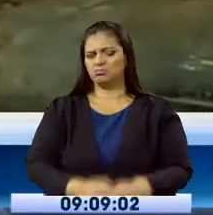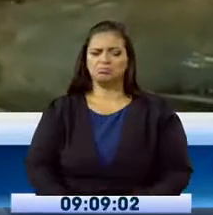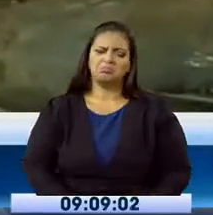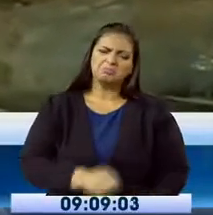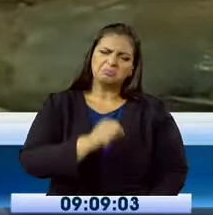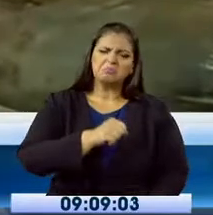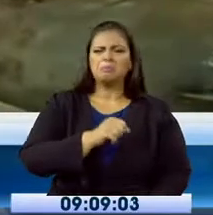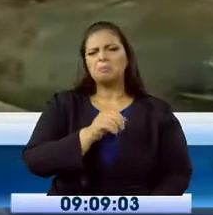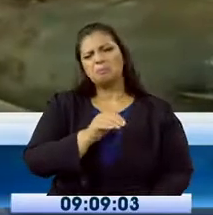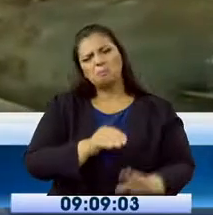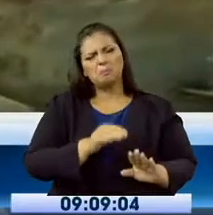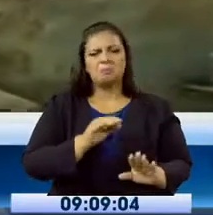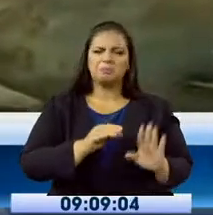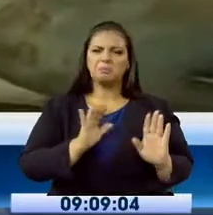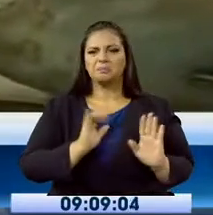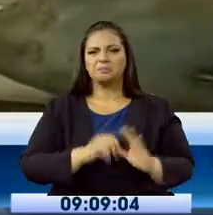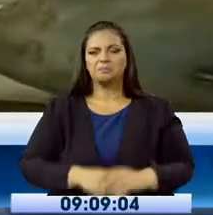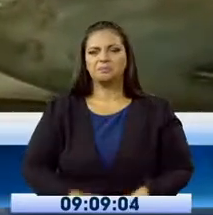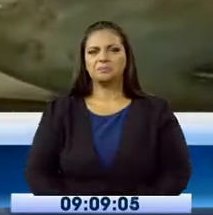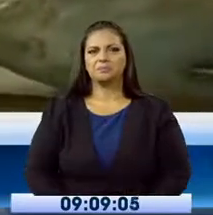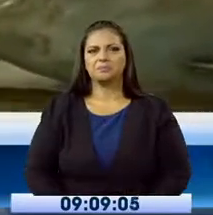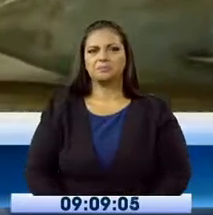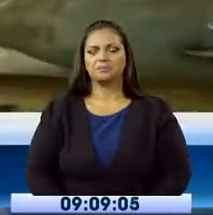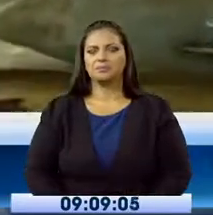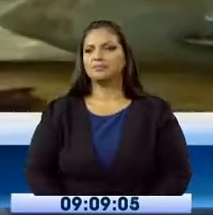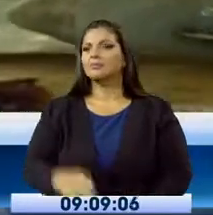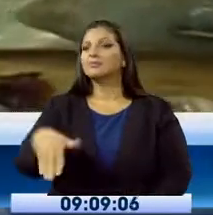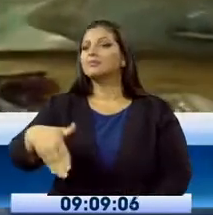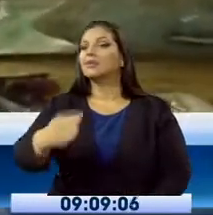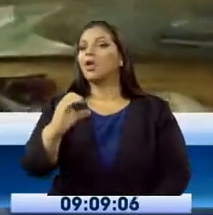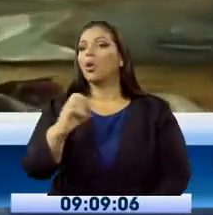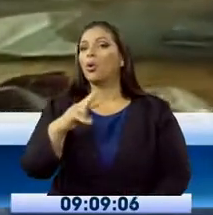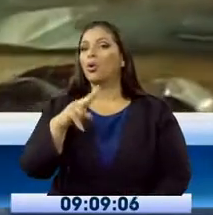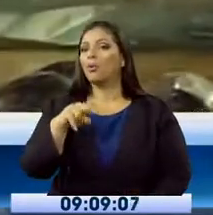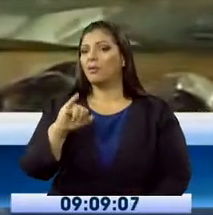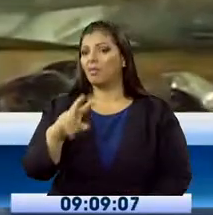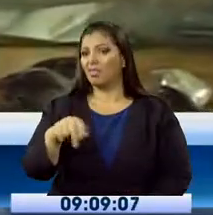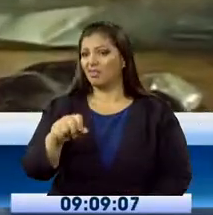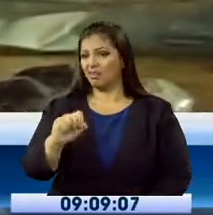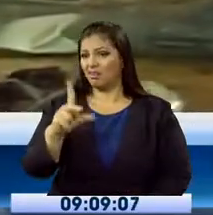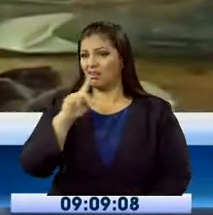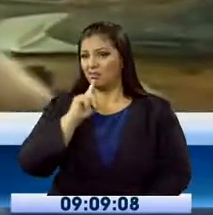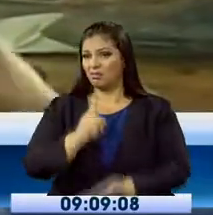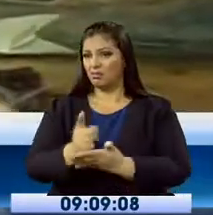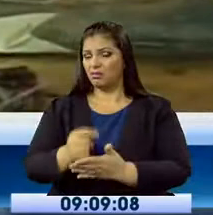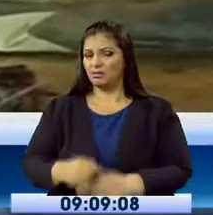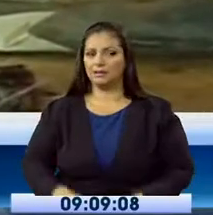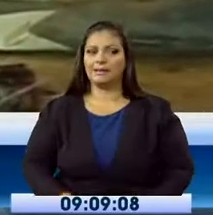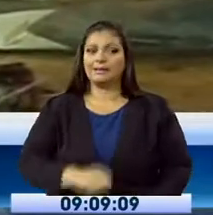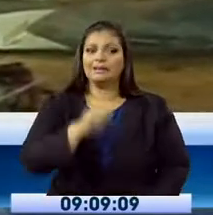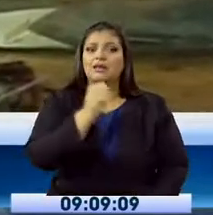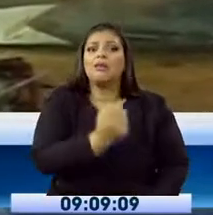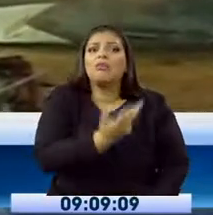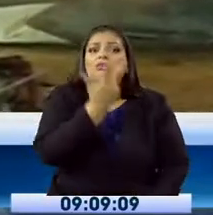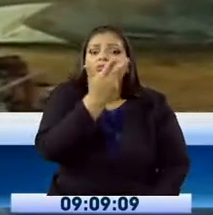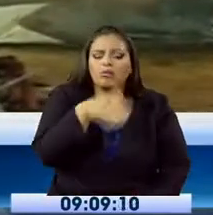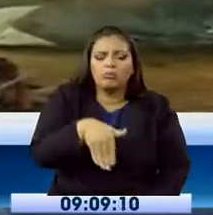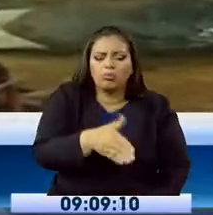tan económico. La corvina también me dijeron que también está carita. Sí, porque dan